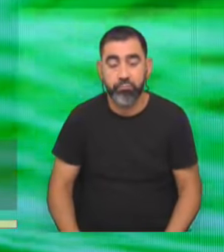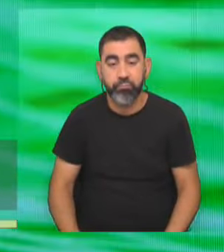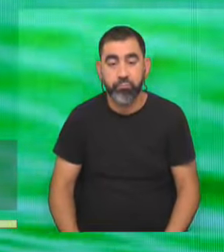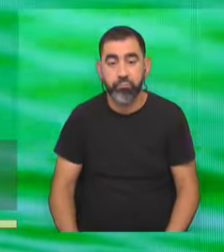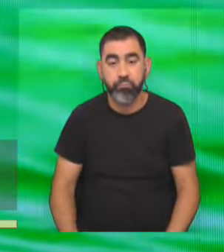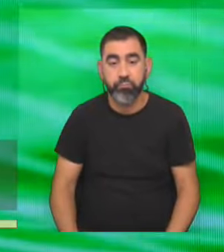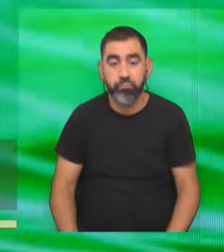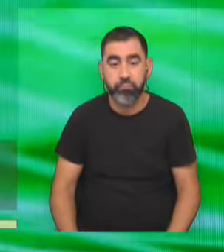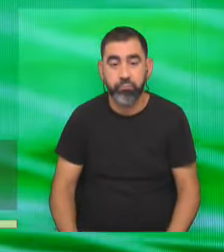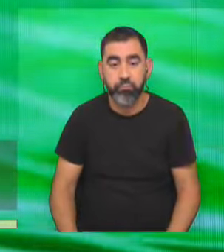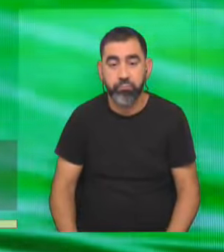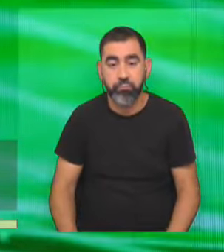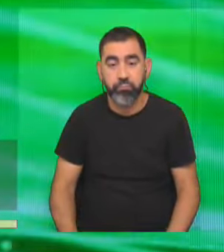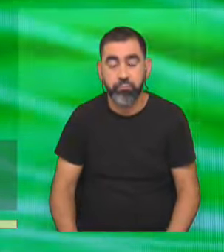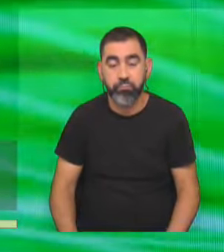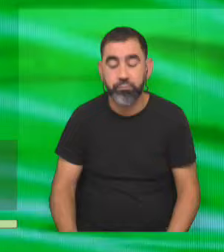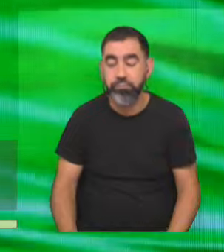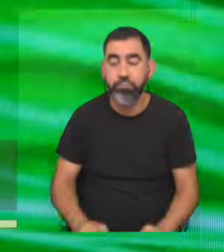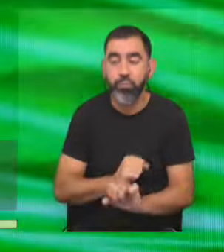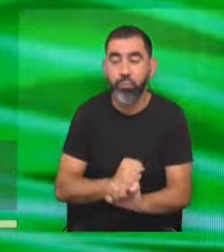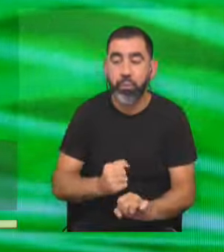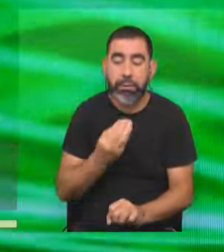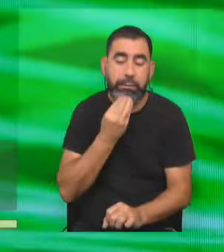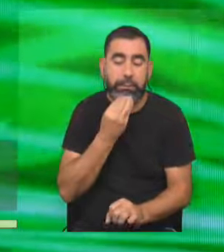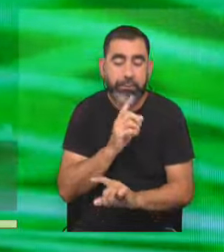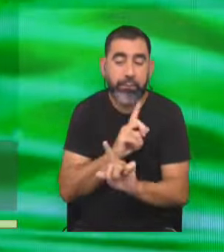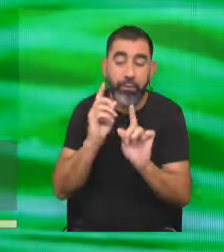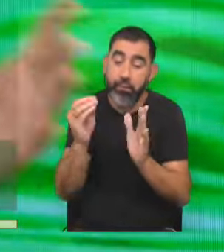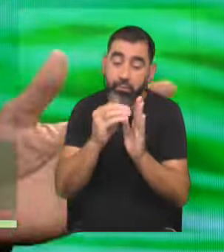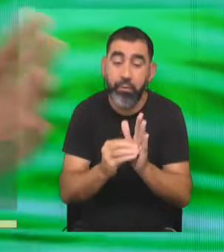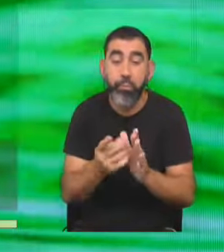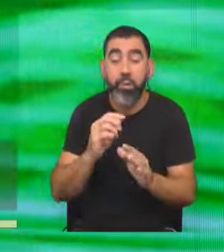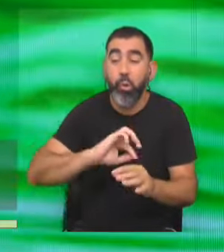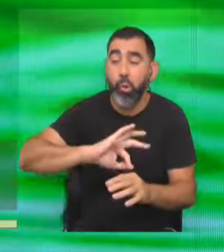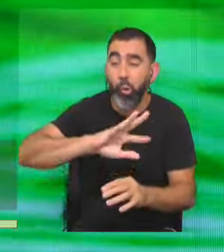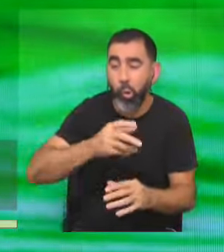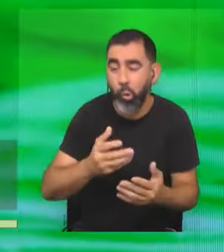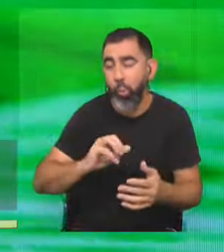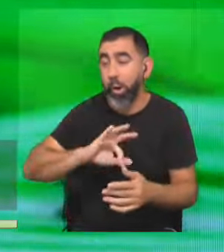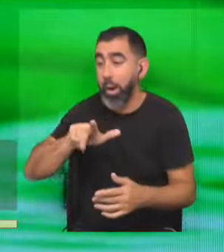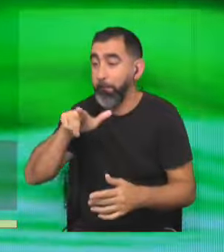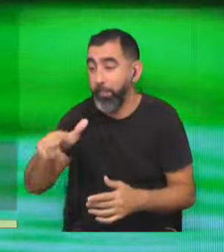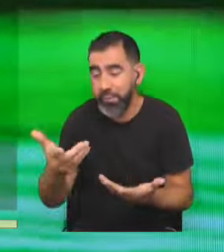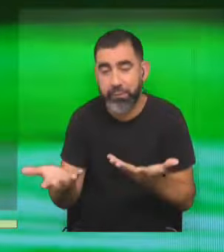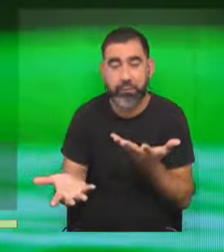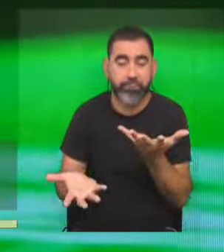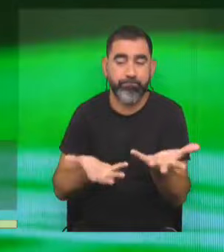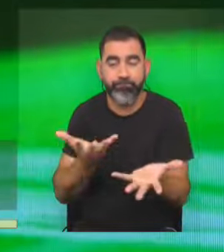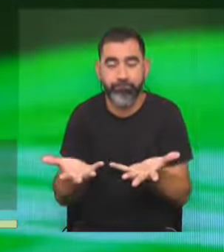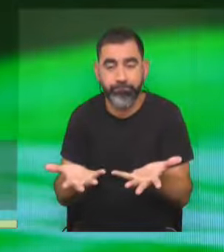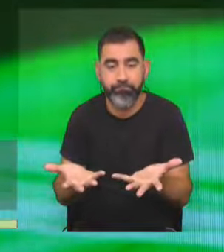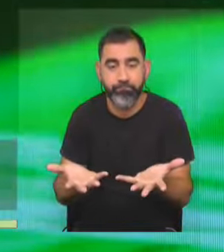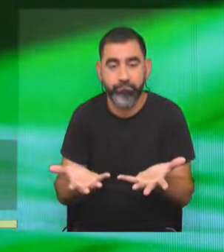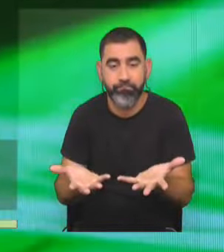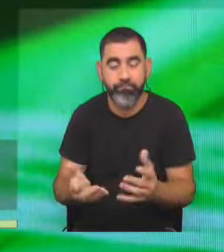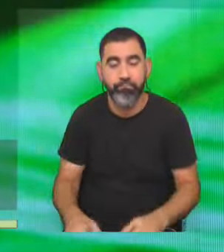que dar algún tipo de respuesta y no podemos dejar de registrarlo el cambio de los surtos las rapiñas este